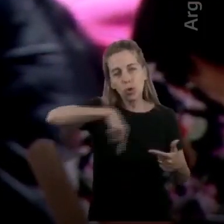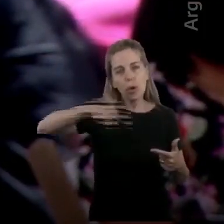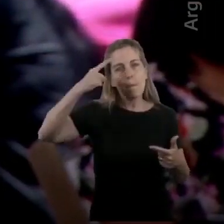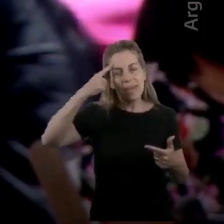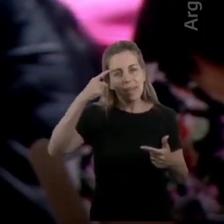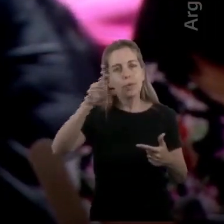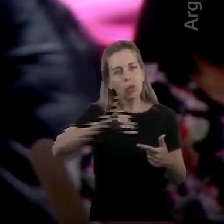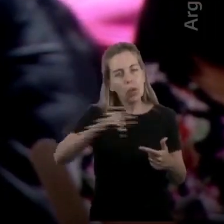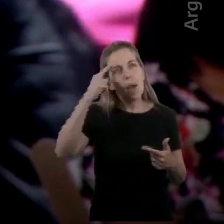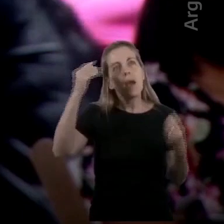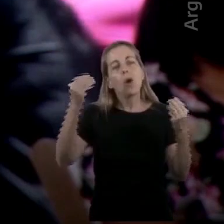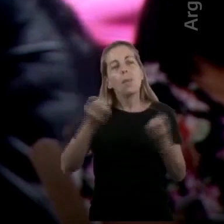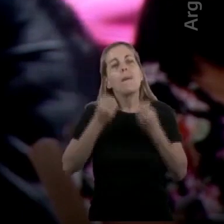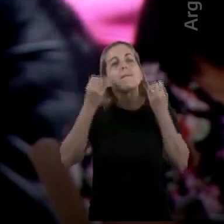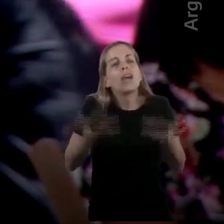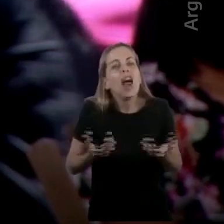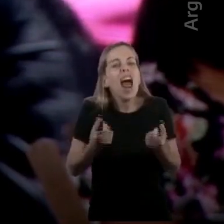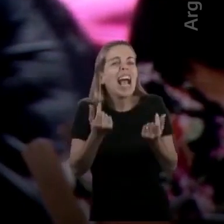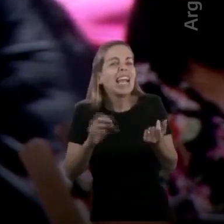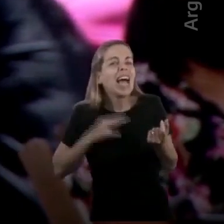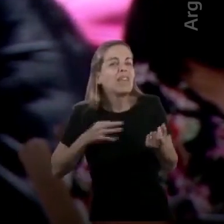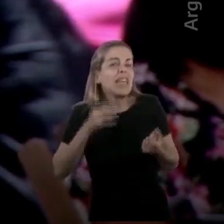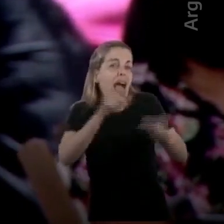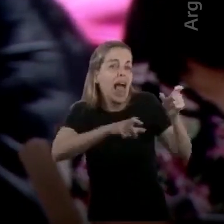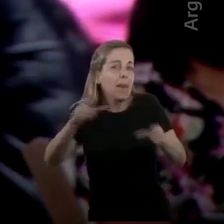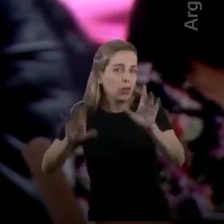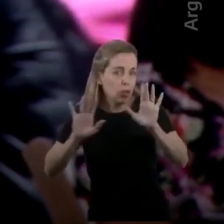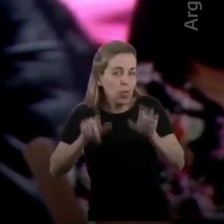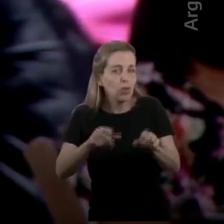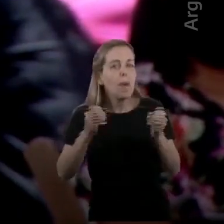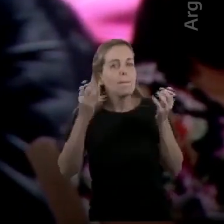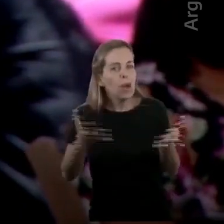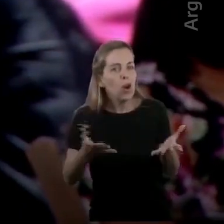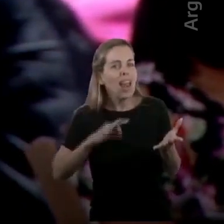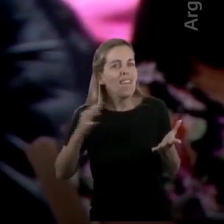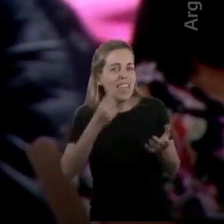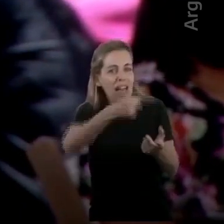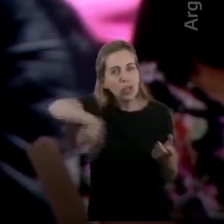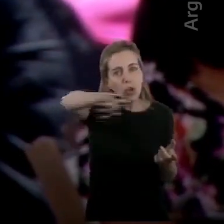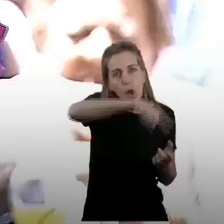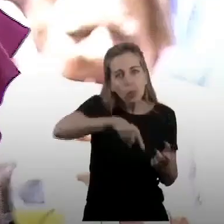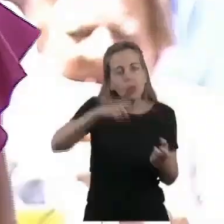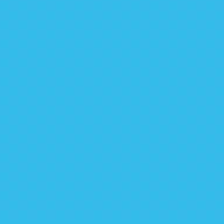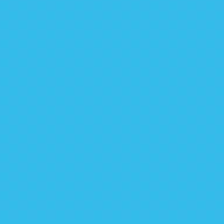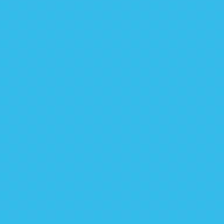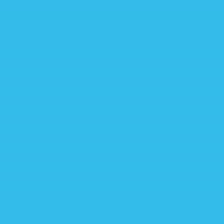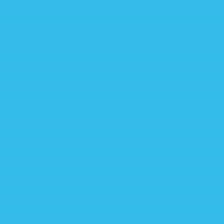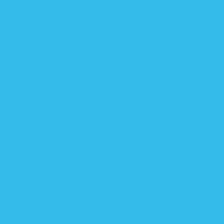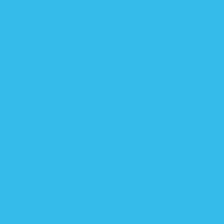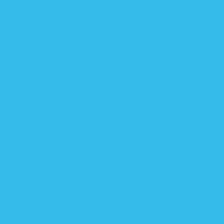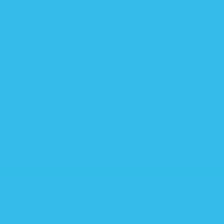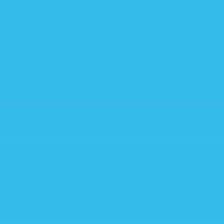todos los días cómo mejorar la calidad de vida, porque mejorar la calidad de vida de cada uno de ustedes es reconstruir la Argentina.